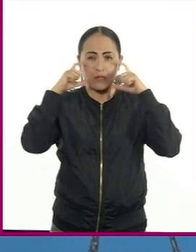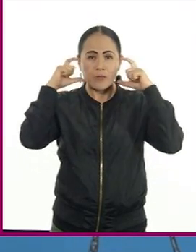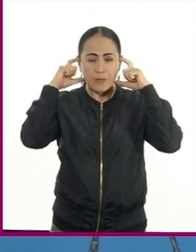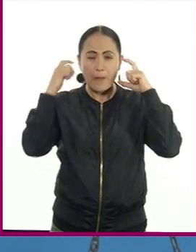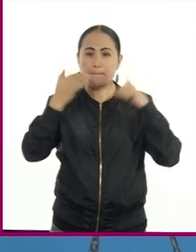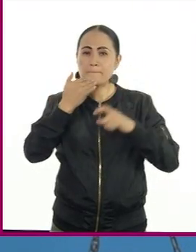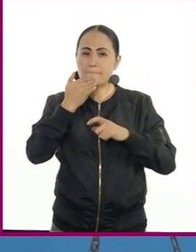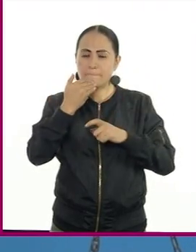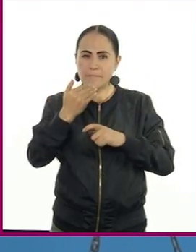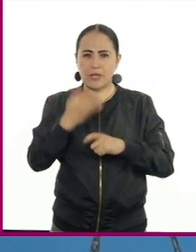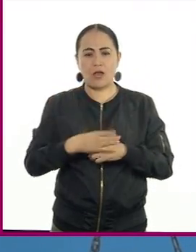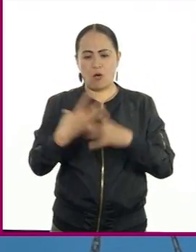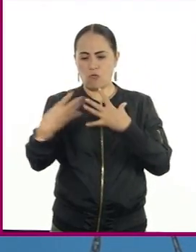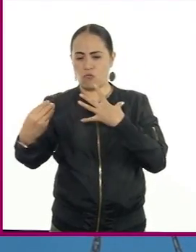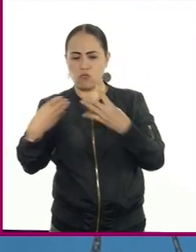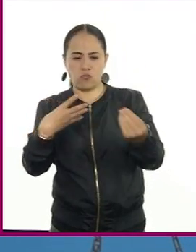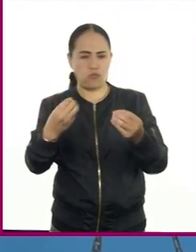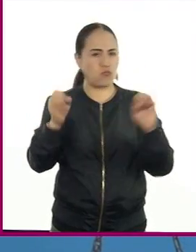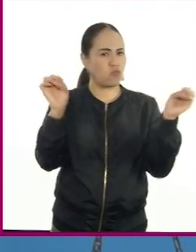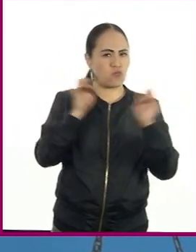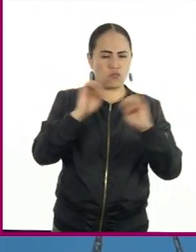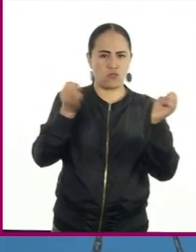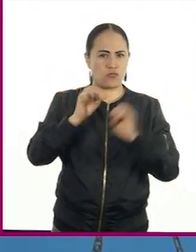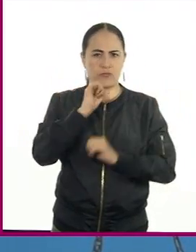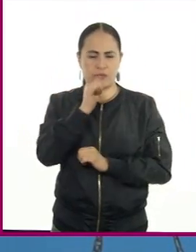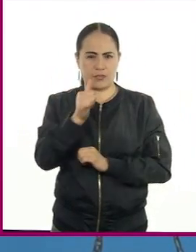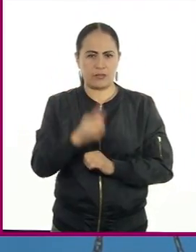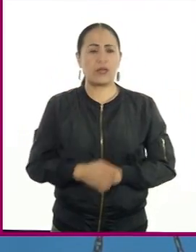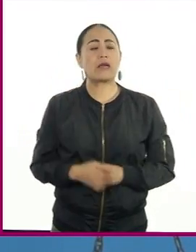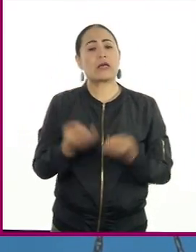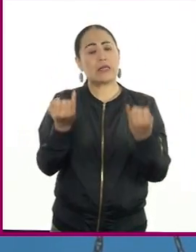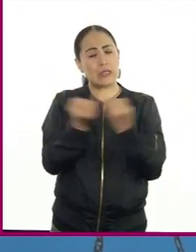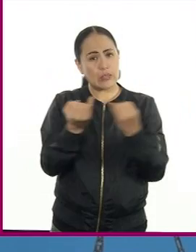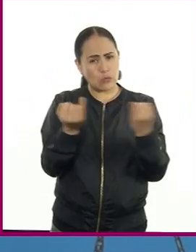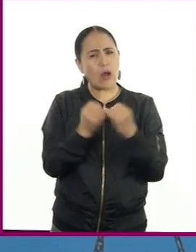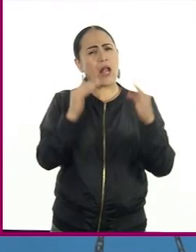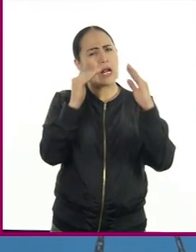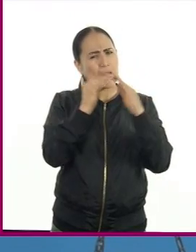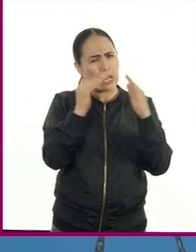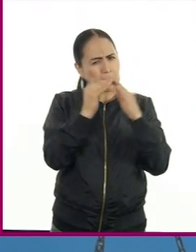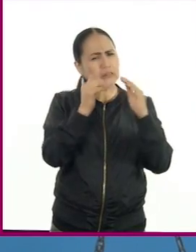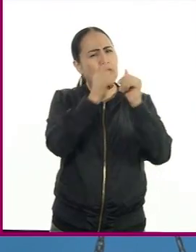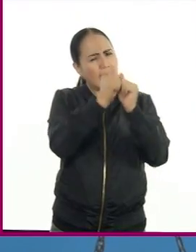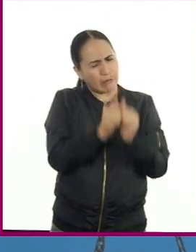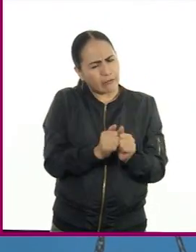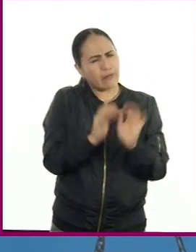correctamente para evitar contagios y, de ser posible, permanecer en casa.